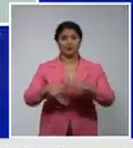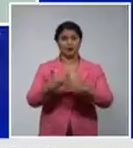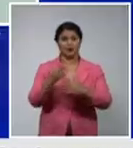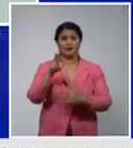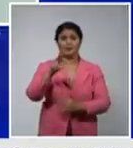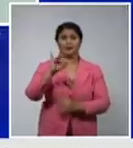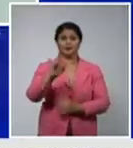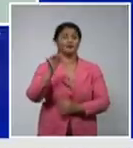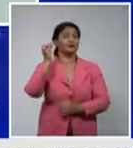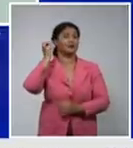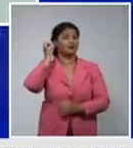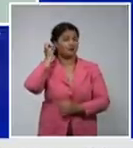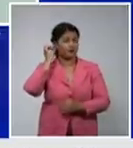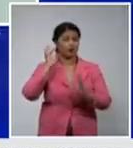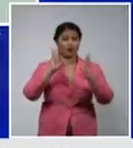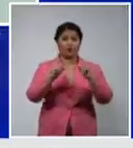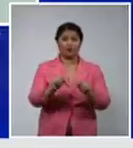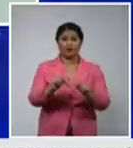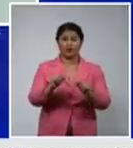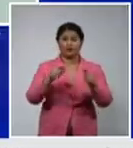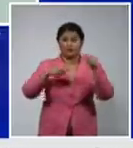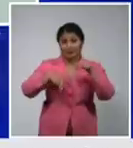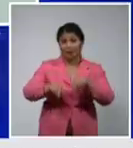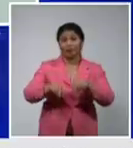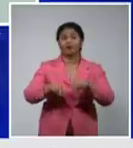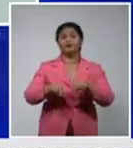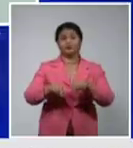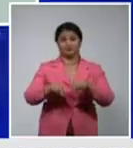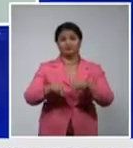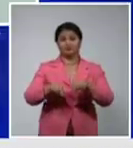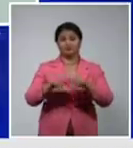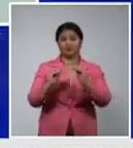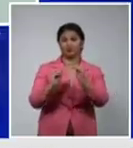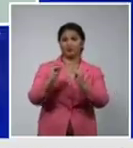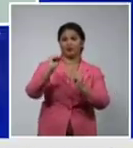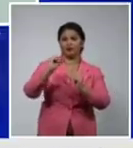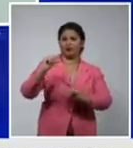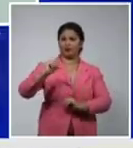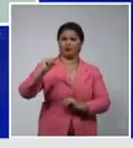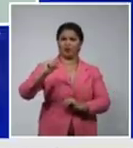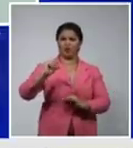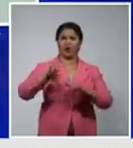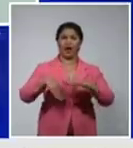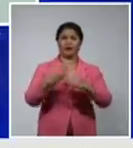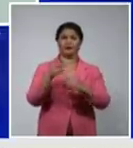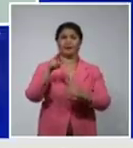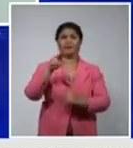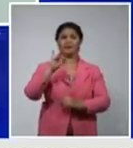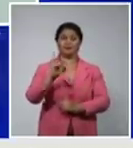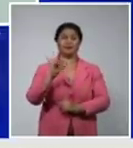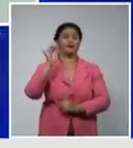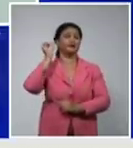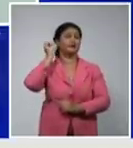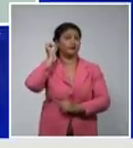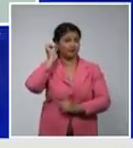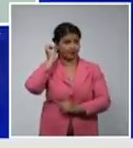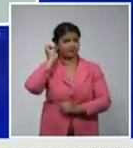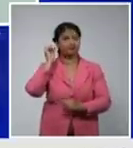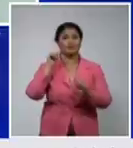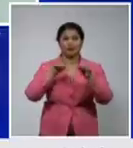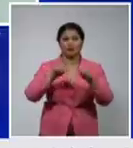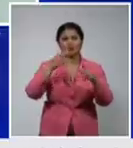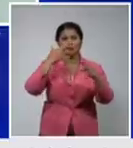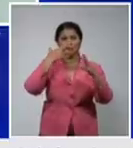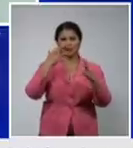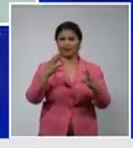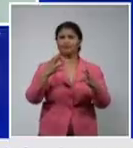autóctonos hoy es superior al del 27 de febrero, que es lo más importante desde este punto de vista, porque